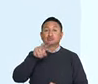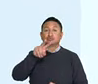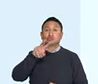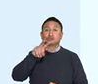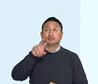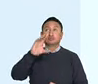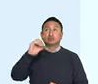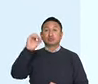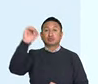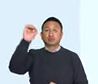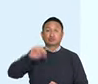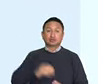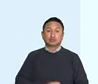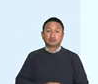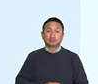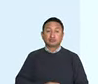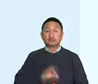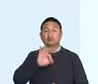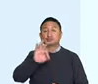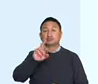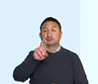25.20%. Pedro José Freire tiene